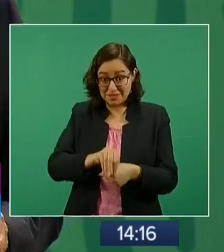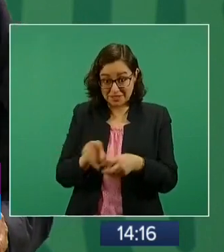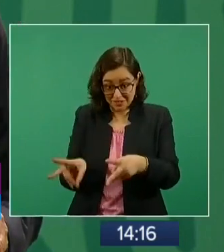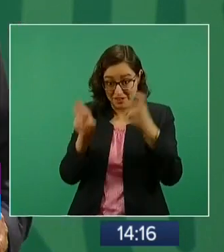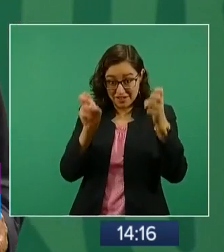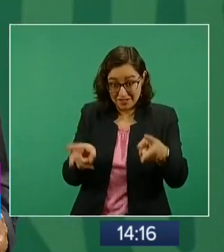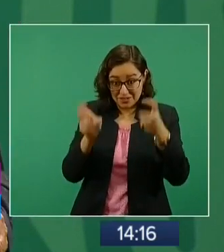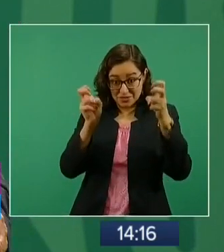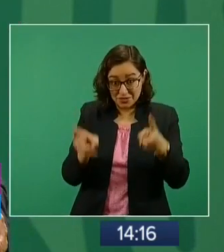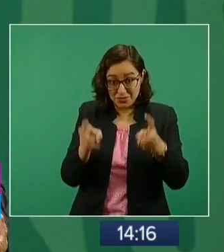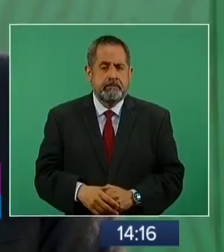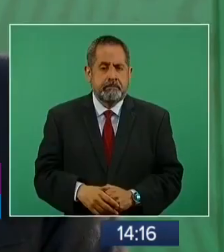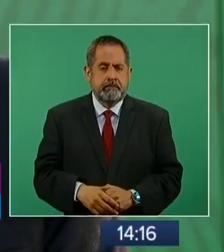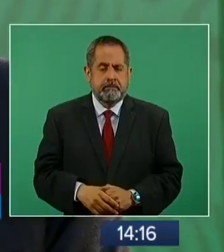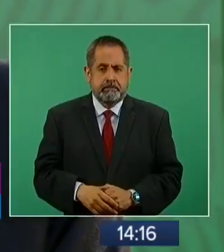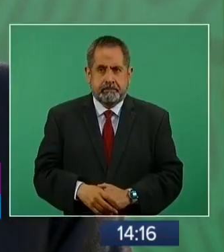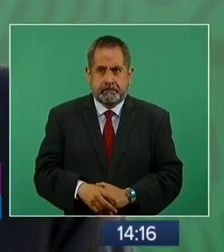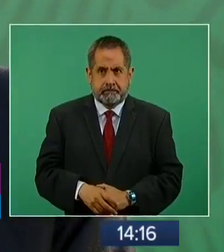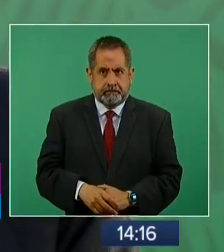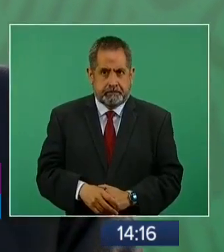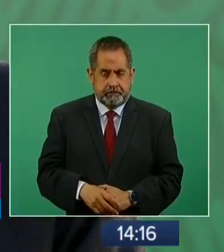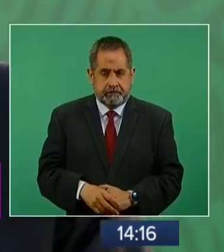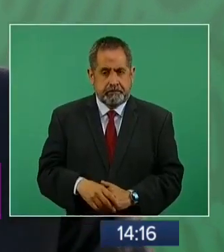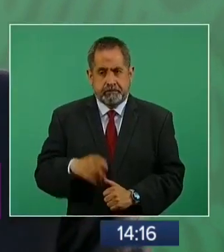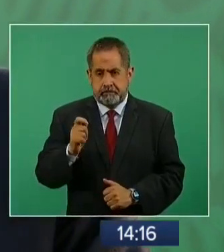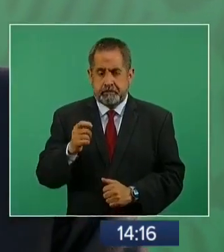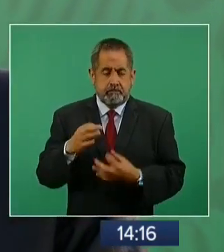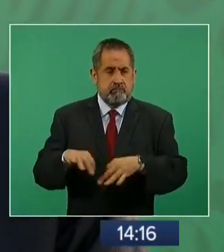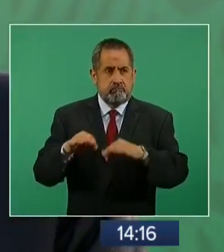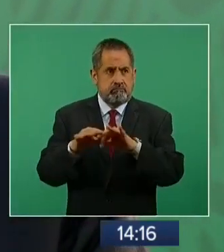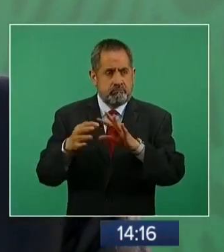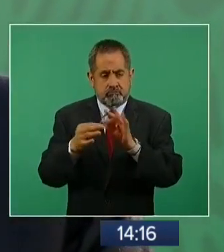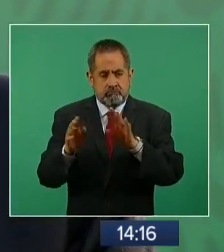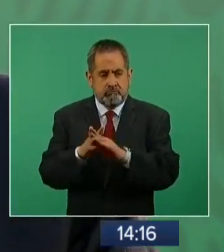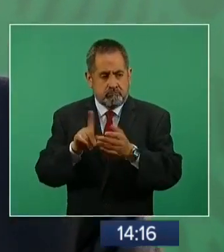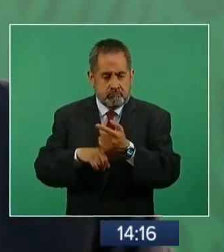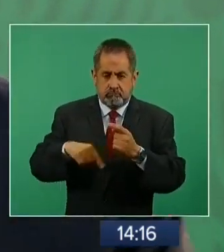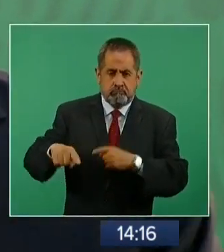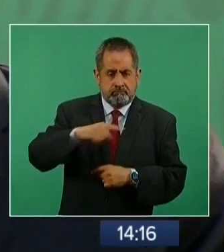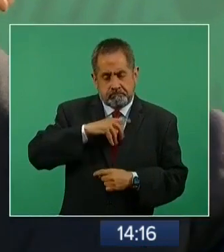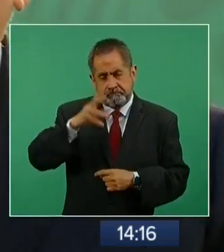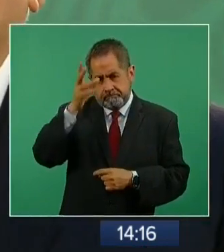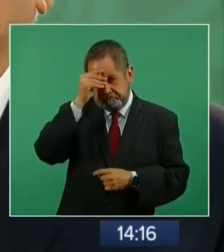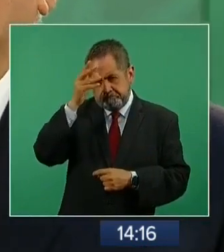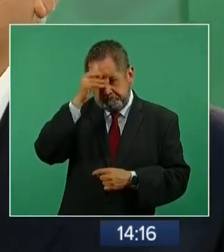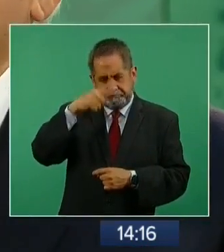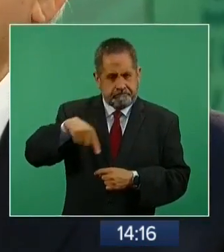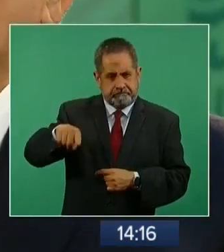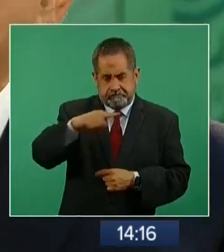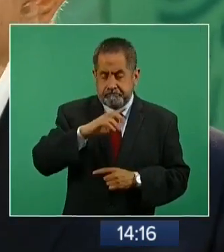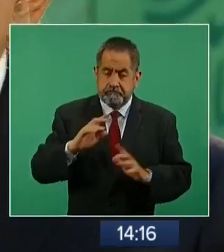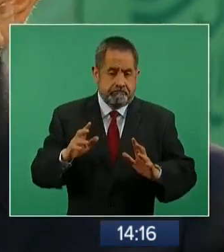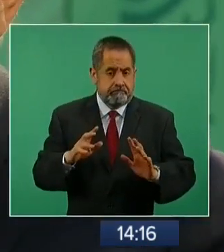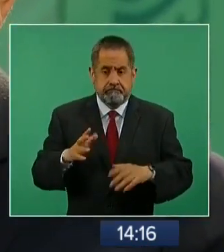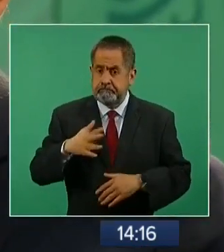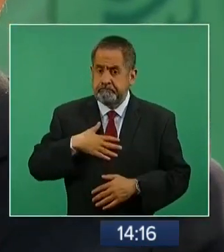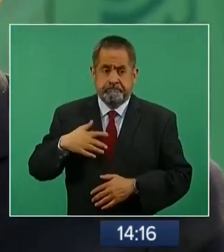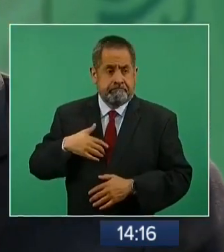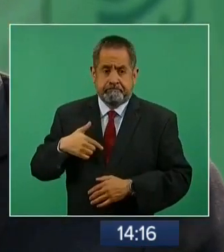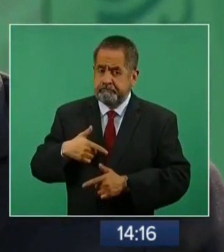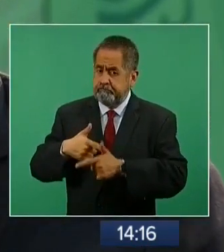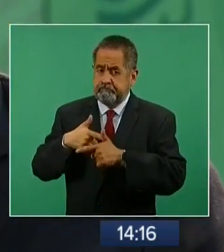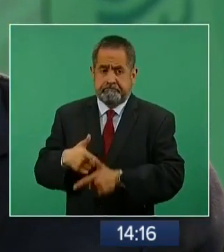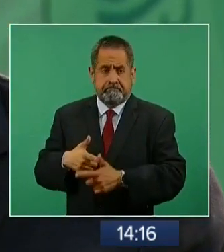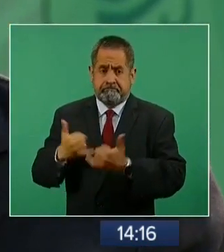del atraco. Y vale más que se vayan acostumbrando porque nosotros somos muy perseverantes.